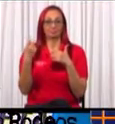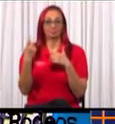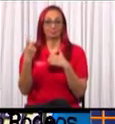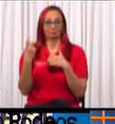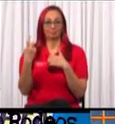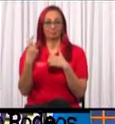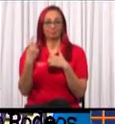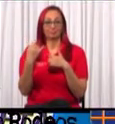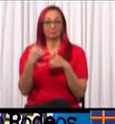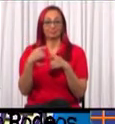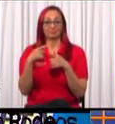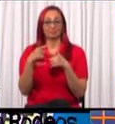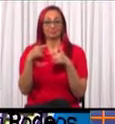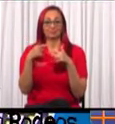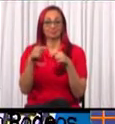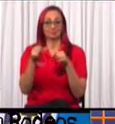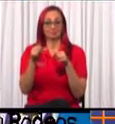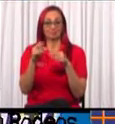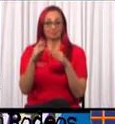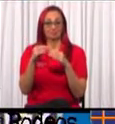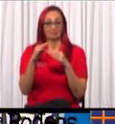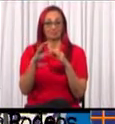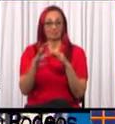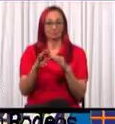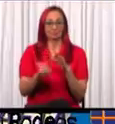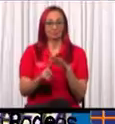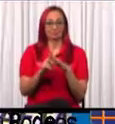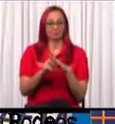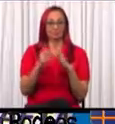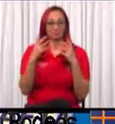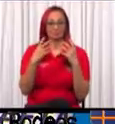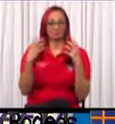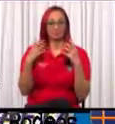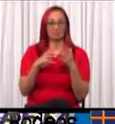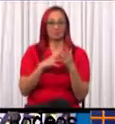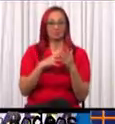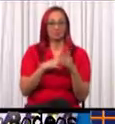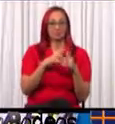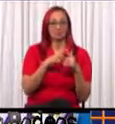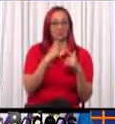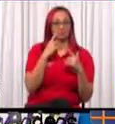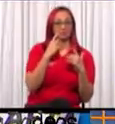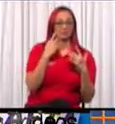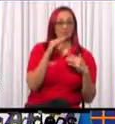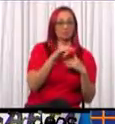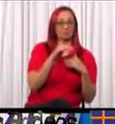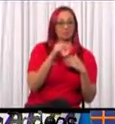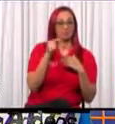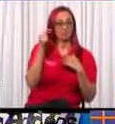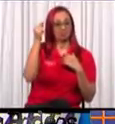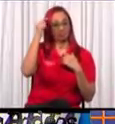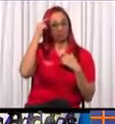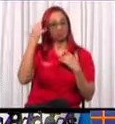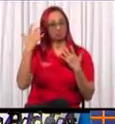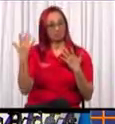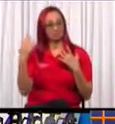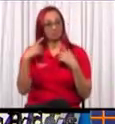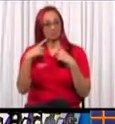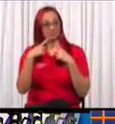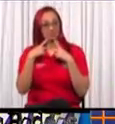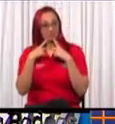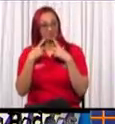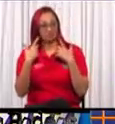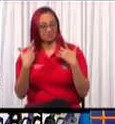que la información que suministra la Corporación Arrocera es para alertar al gobierno, que es quien declara el